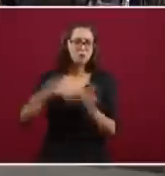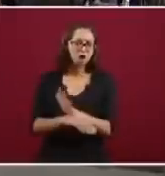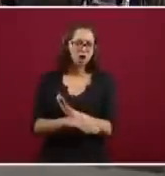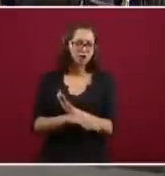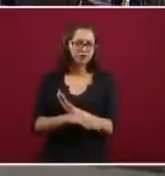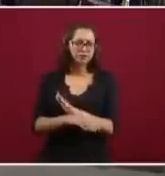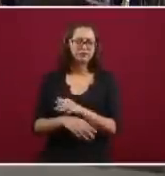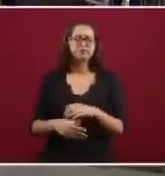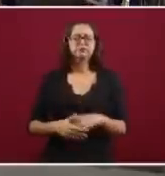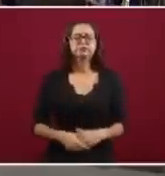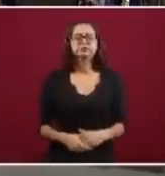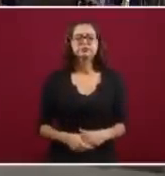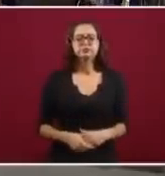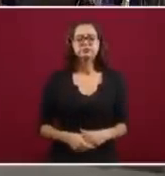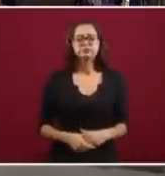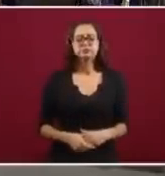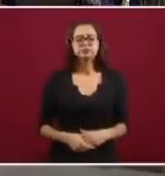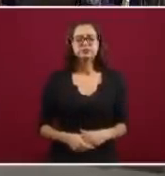Entonces estamos